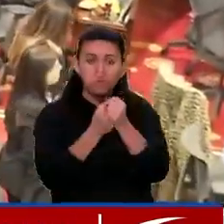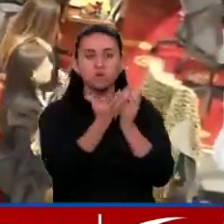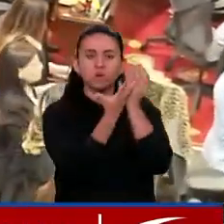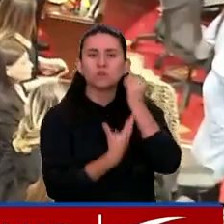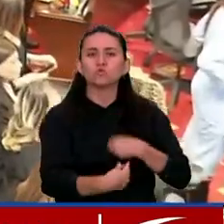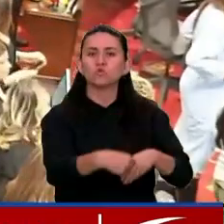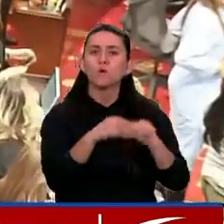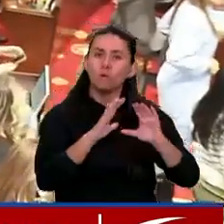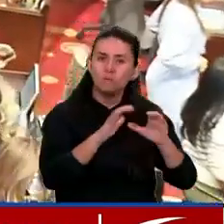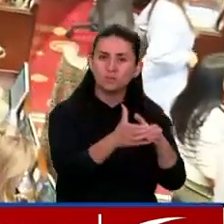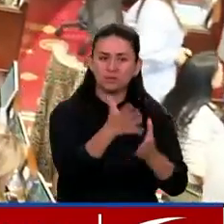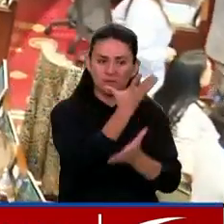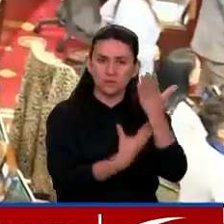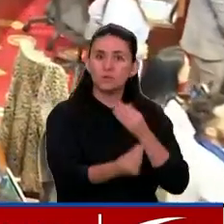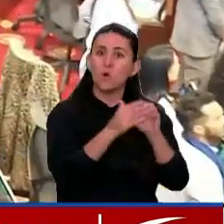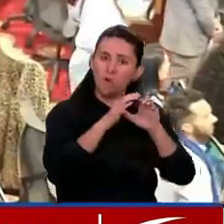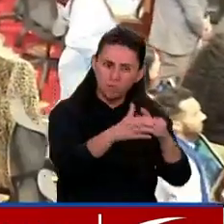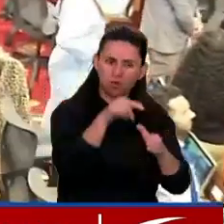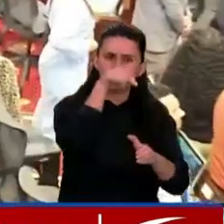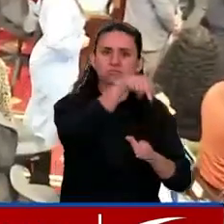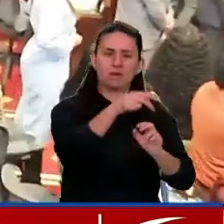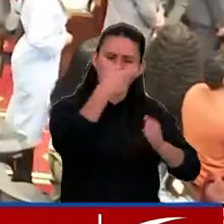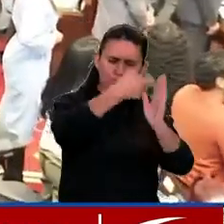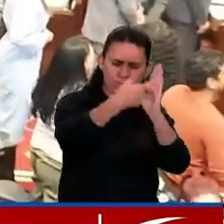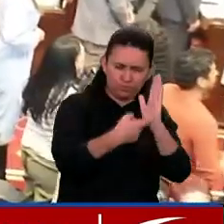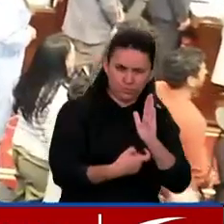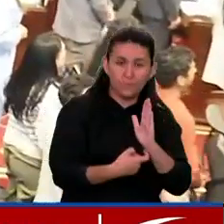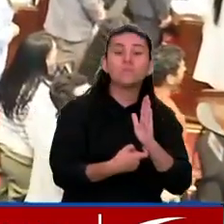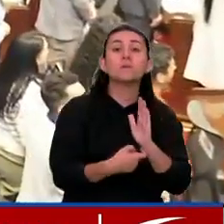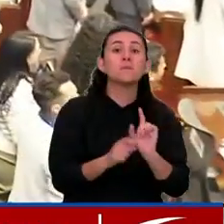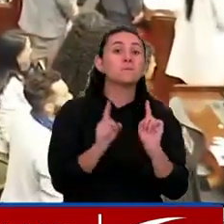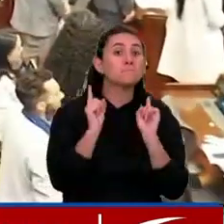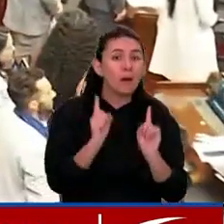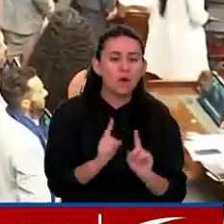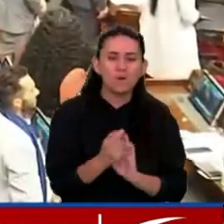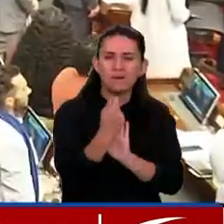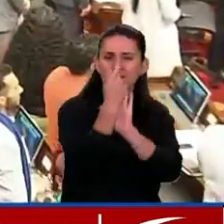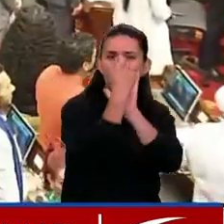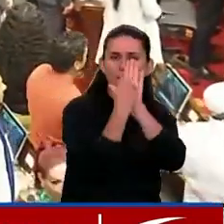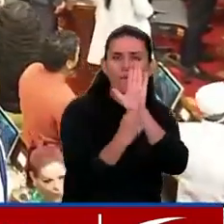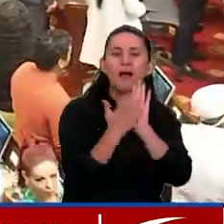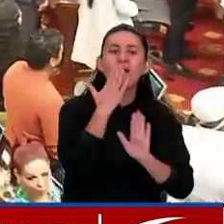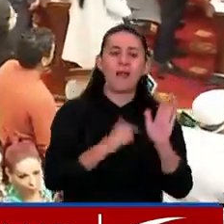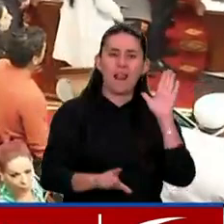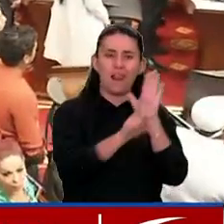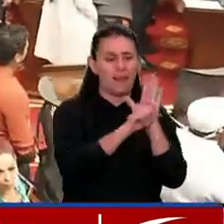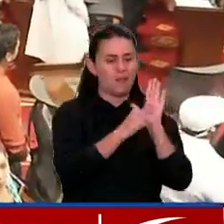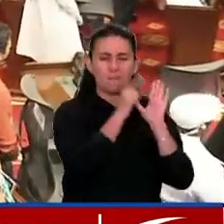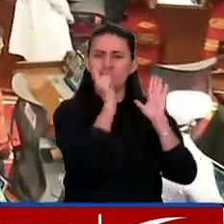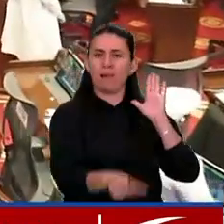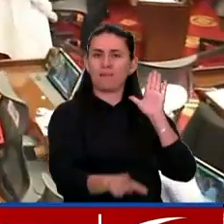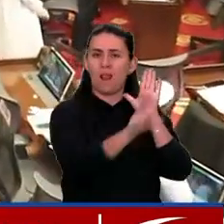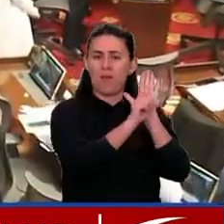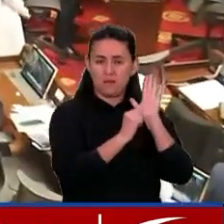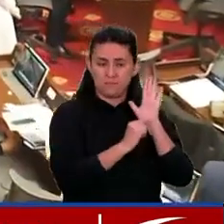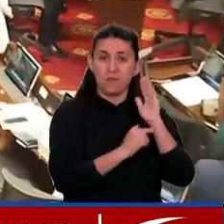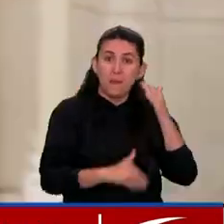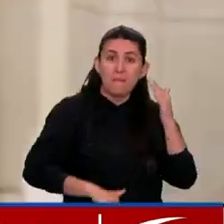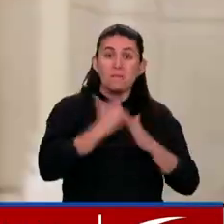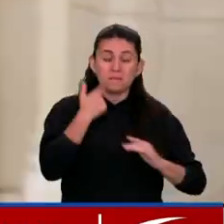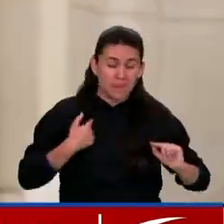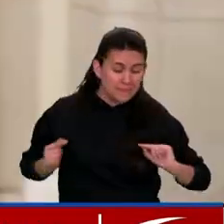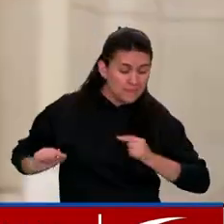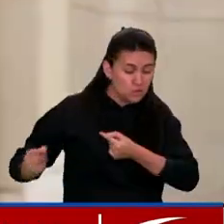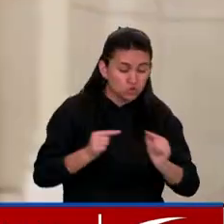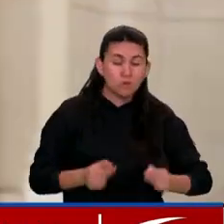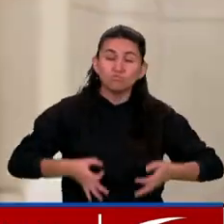dicho el ministro del Interior, Luis Fernando Velasco, que será bajo los parámetros de la ley y que se podrá empezar a discutir realmente